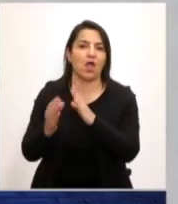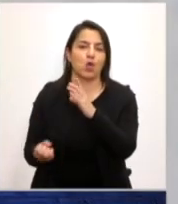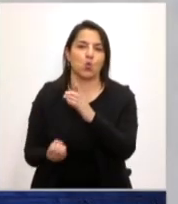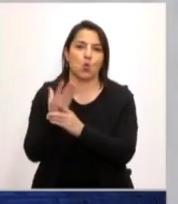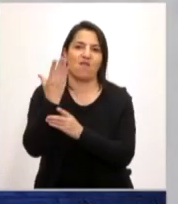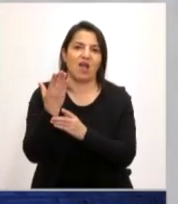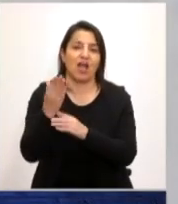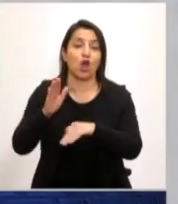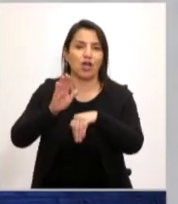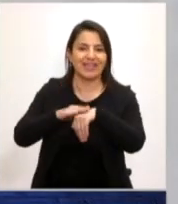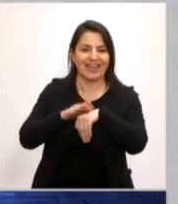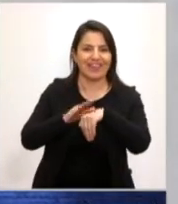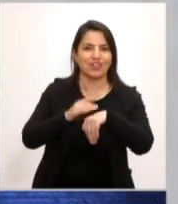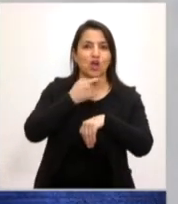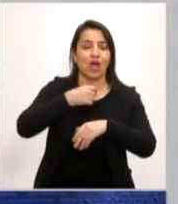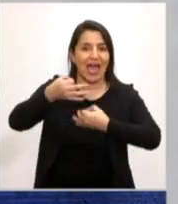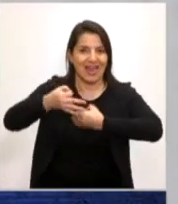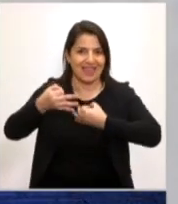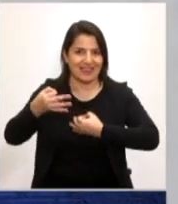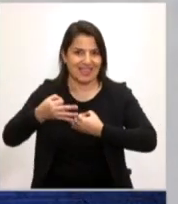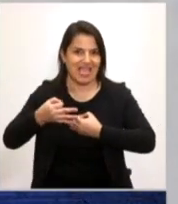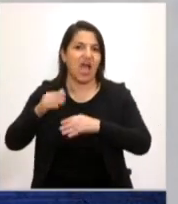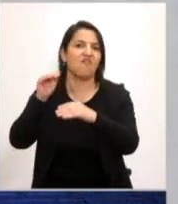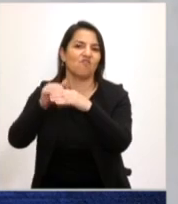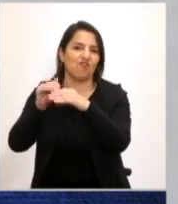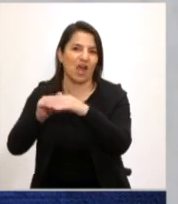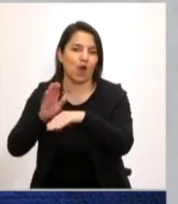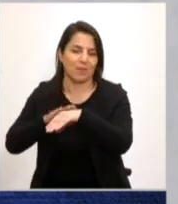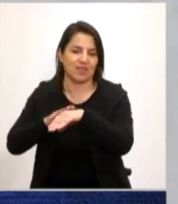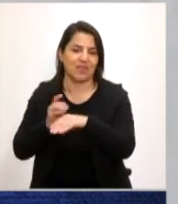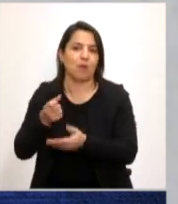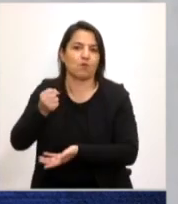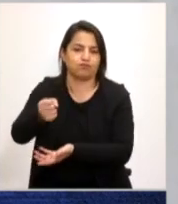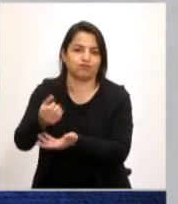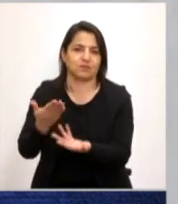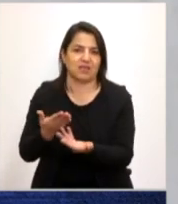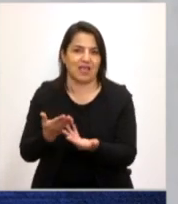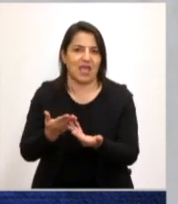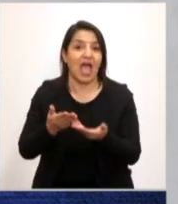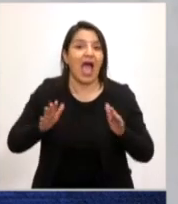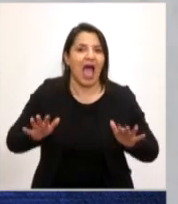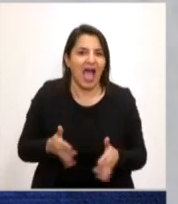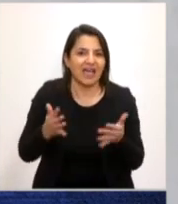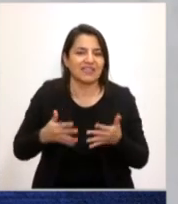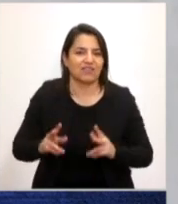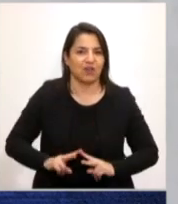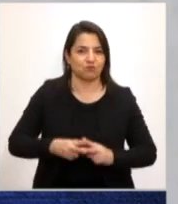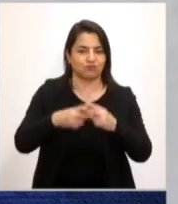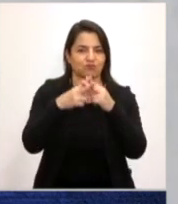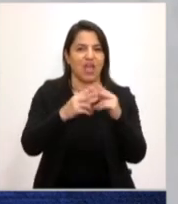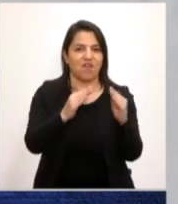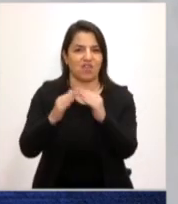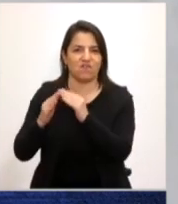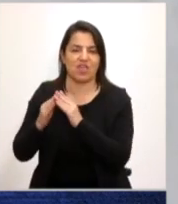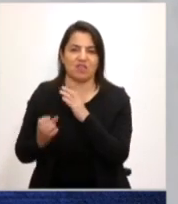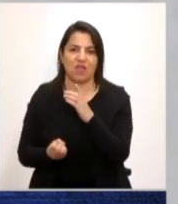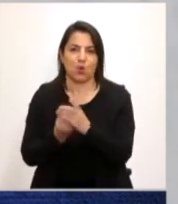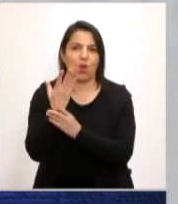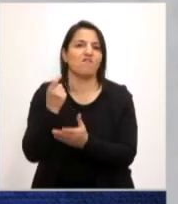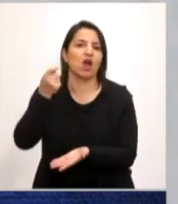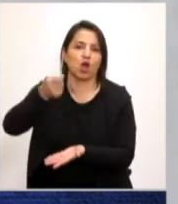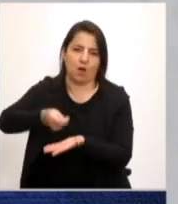hipotecaria. Esta ley busca reactivar el ámbito de la construcción, junto con facilitar la adquisición de viviendas nuevas, en particular para la clase